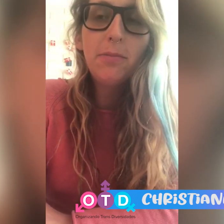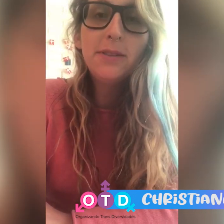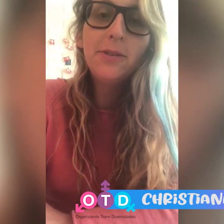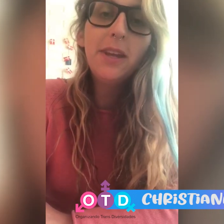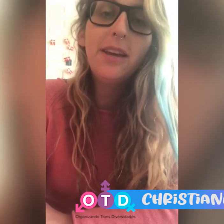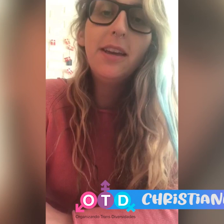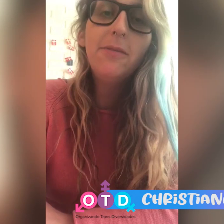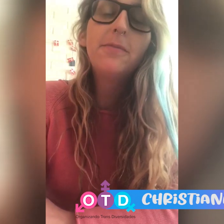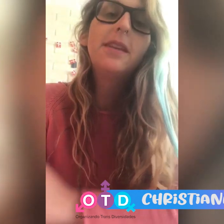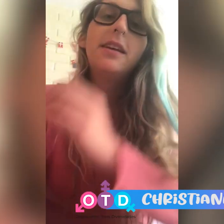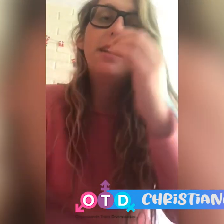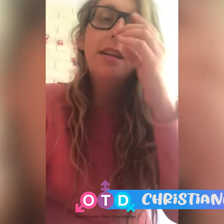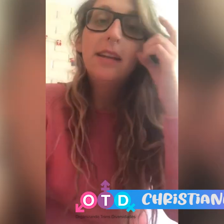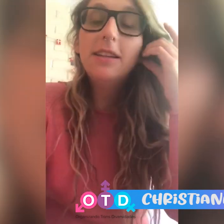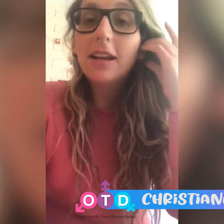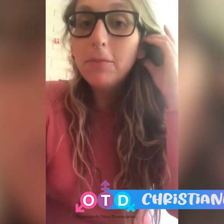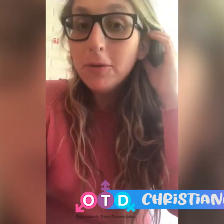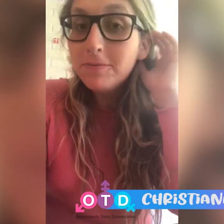un espacio de